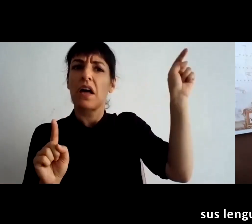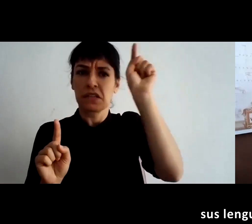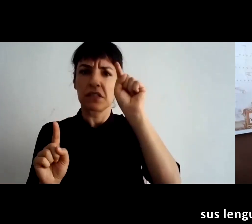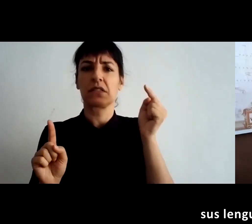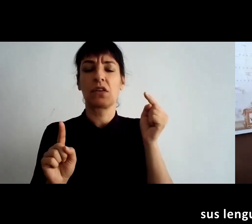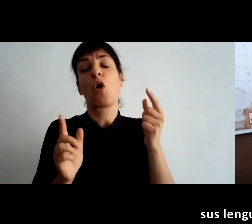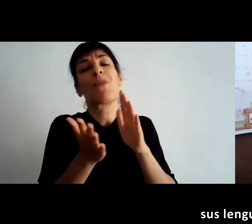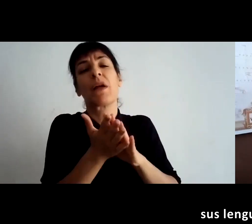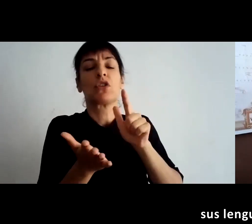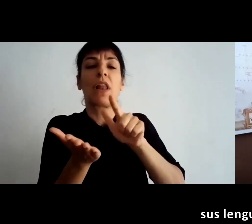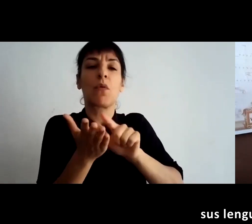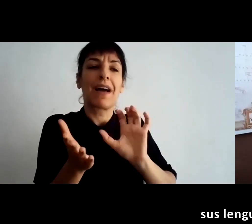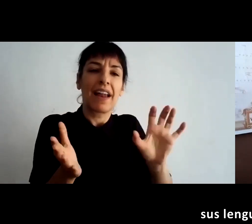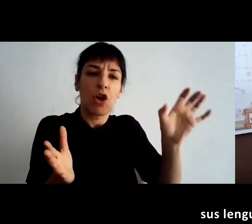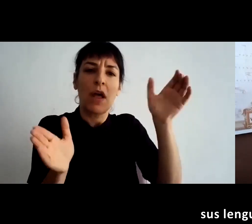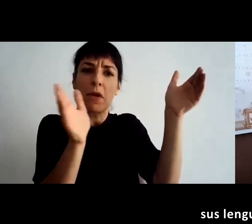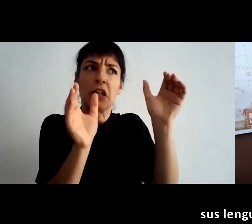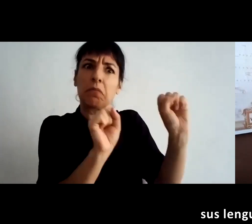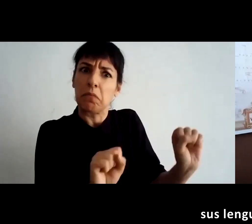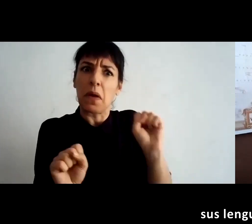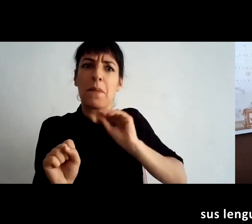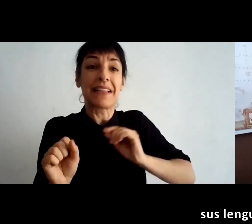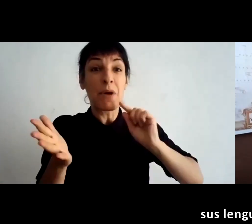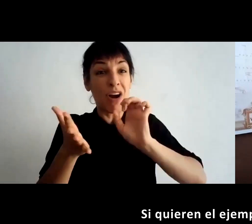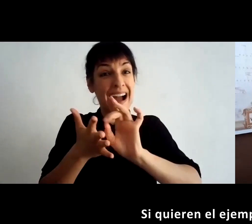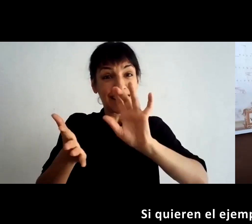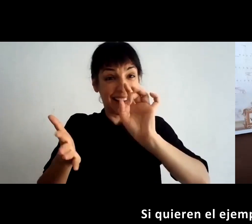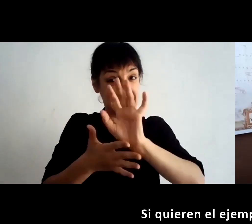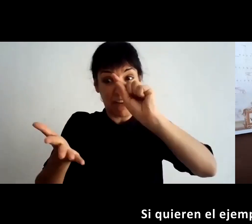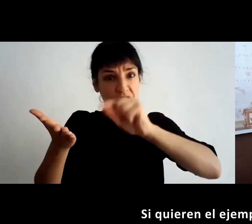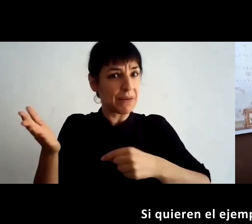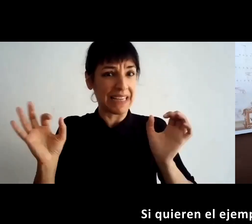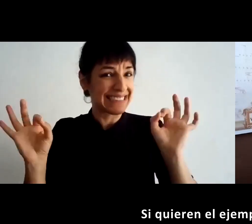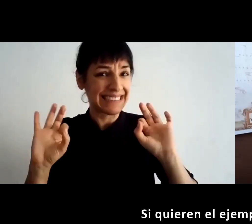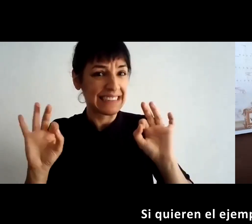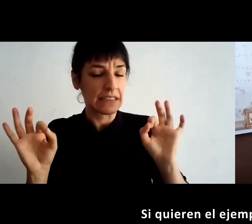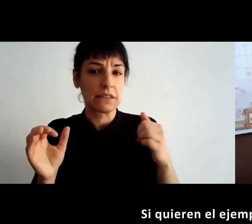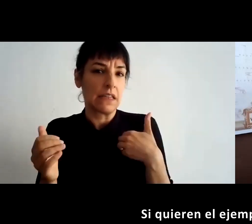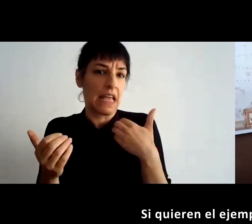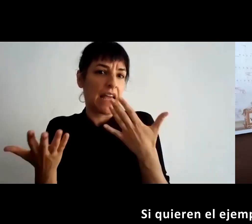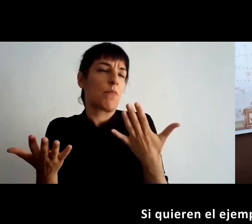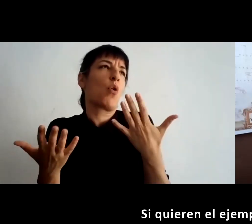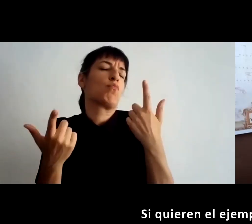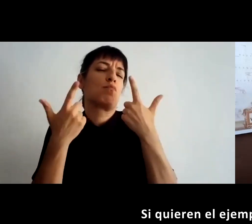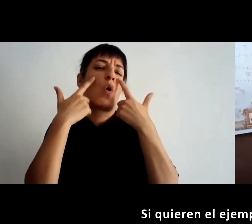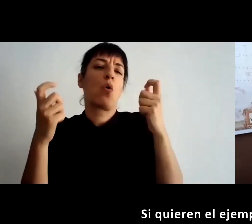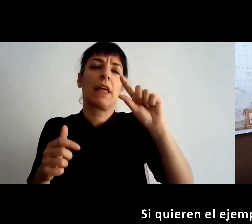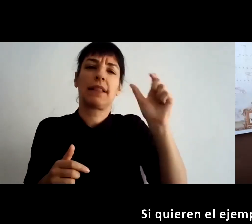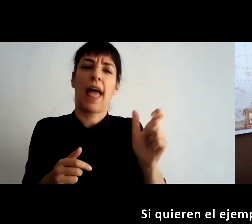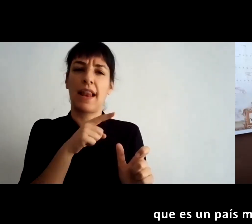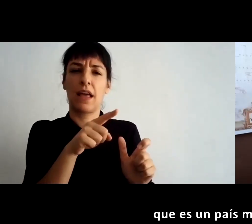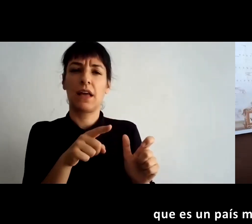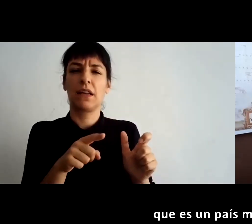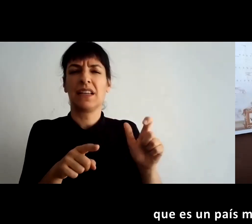regionales o minoritarias. Si quieren el ejemplo más claro quizás sería el caso de Italia. Italia es un país